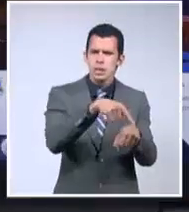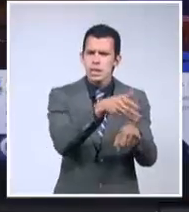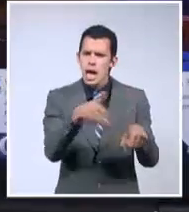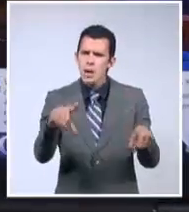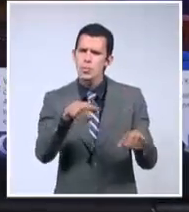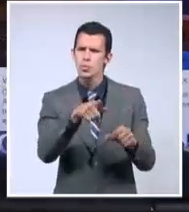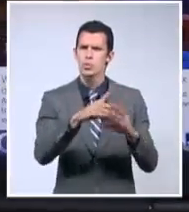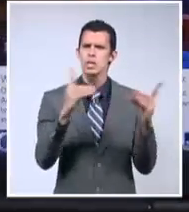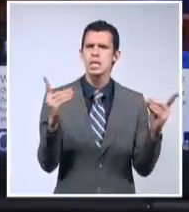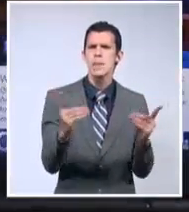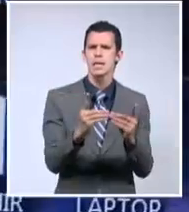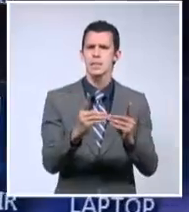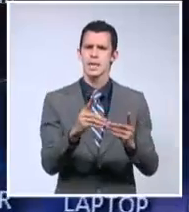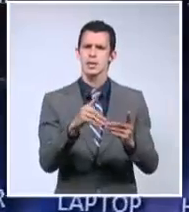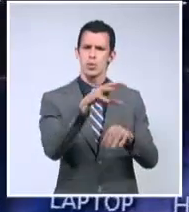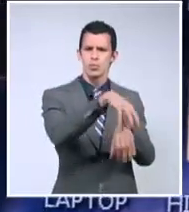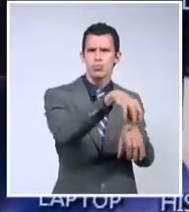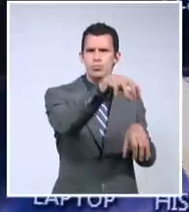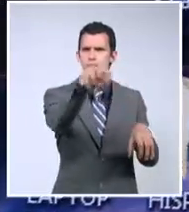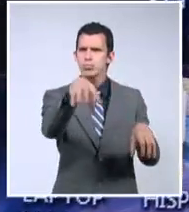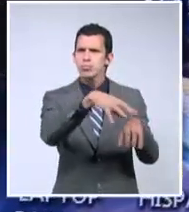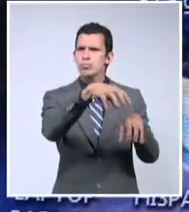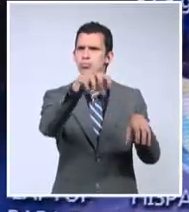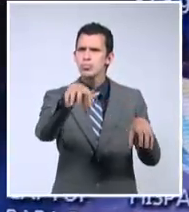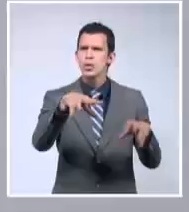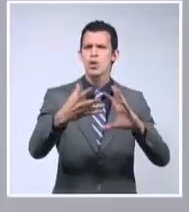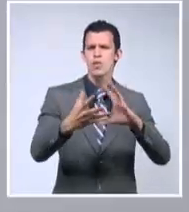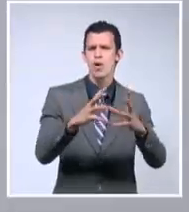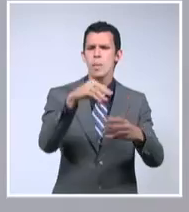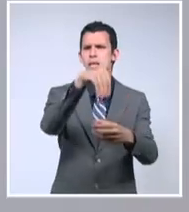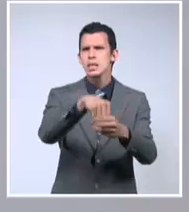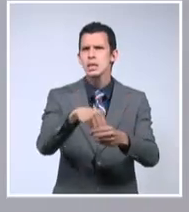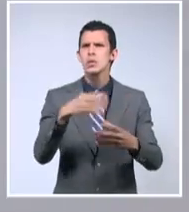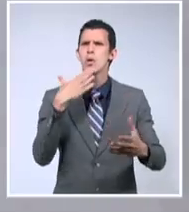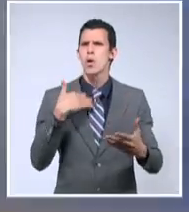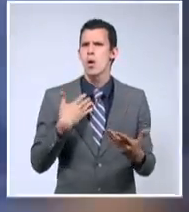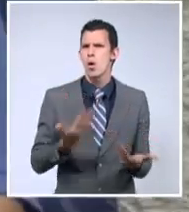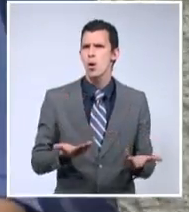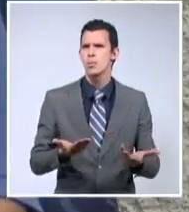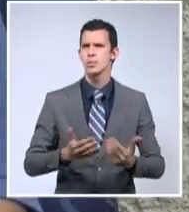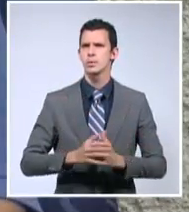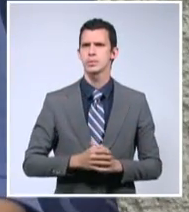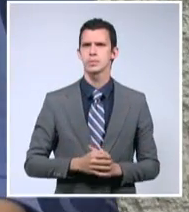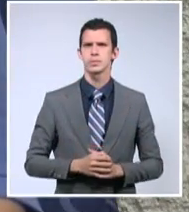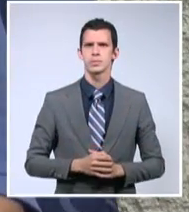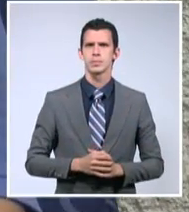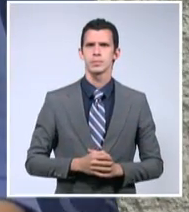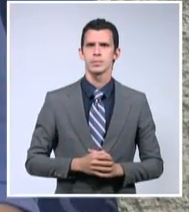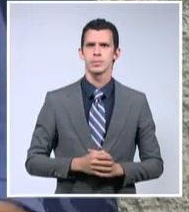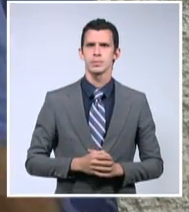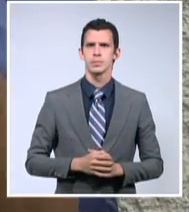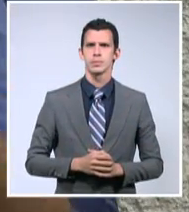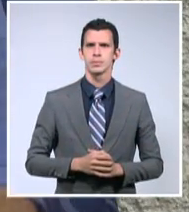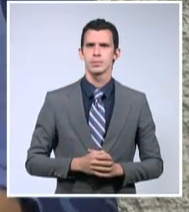Nacional de Carga. Yo tenía información de hace año y medio atrás, cuando trabajaba en el